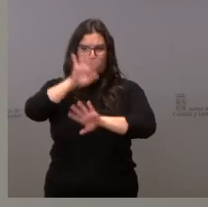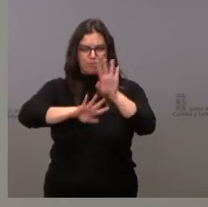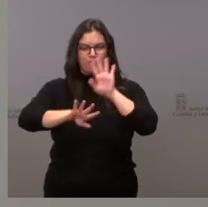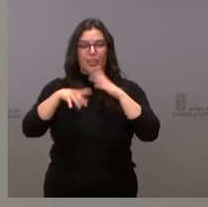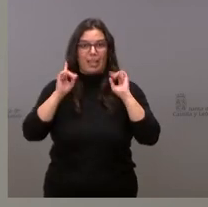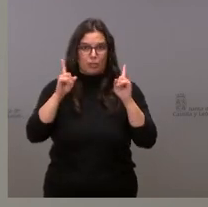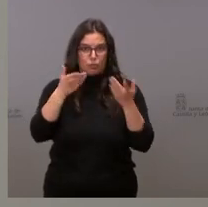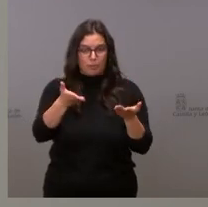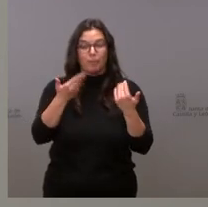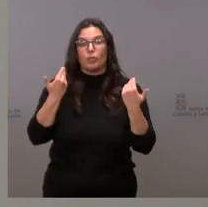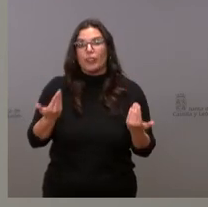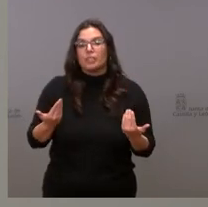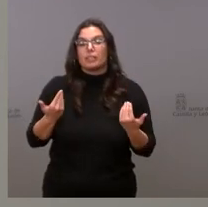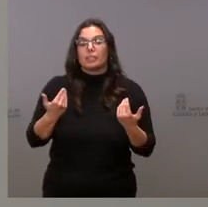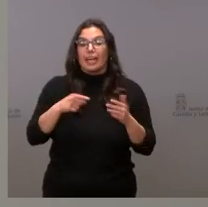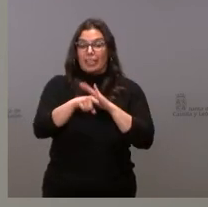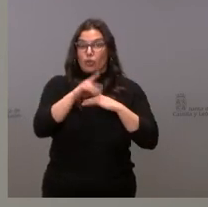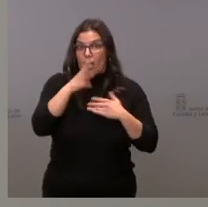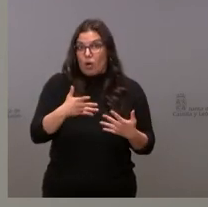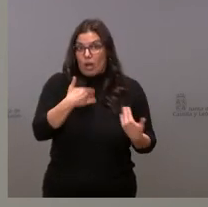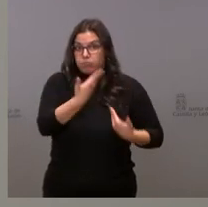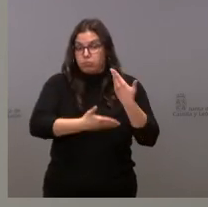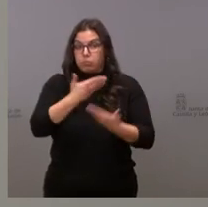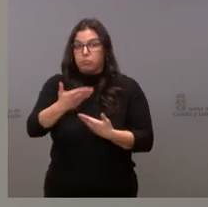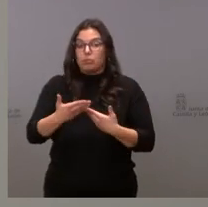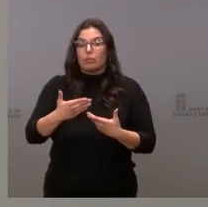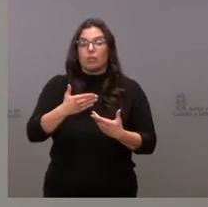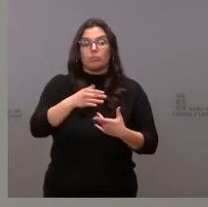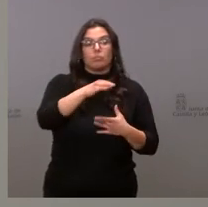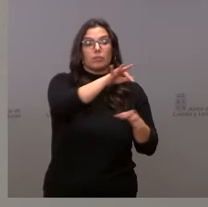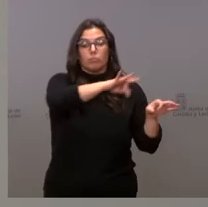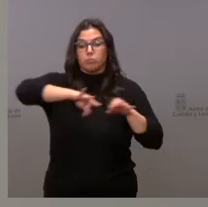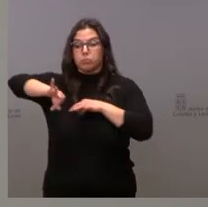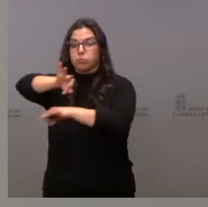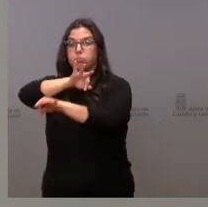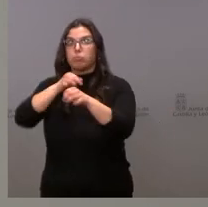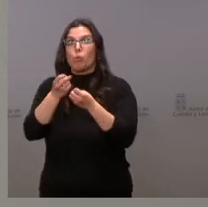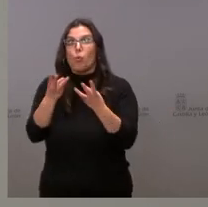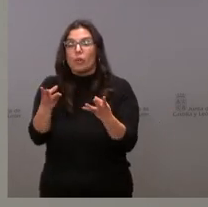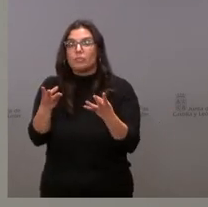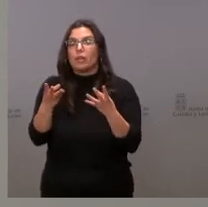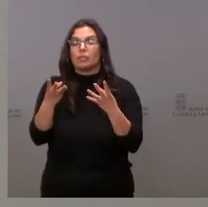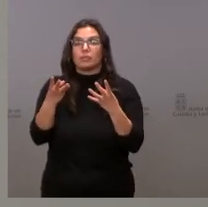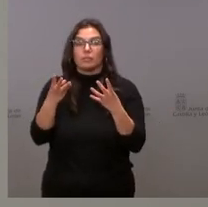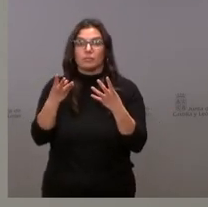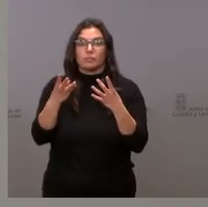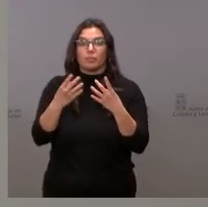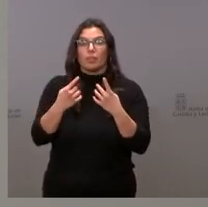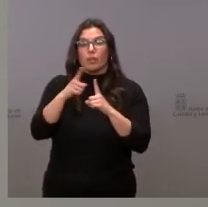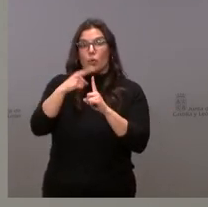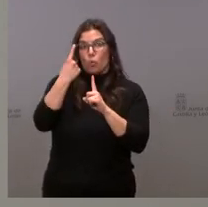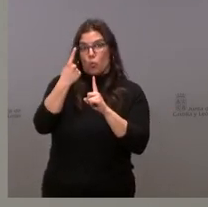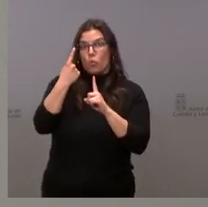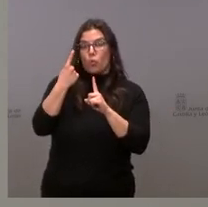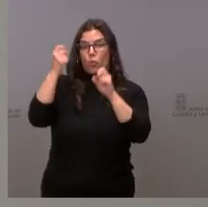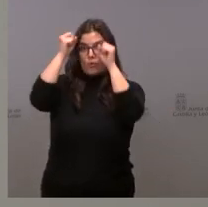cuando se están haciendo los trámites cuántas se van a poner pues vamos a poner una una enfermera una diplomada de